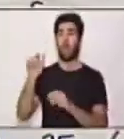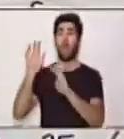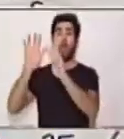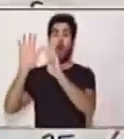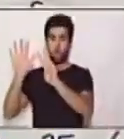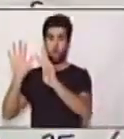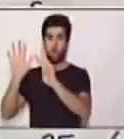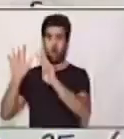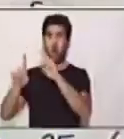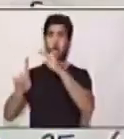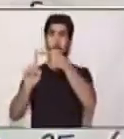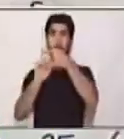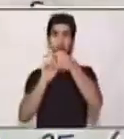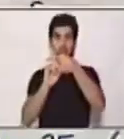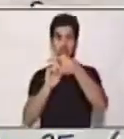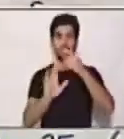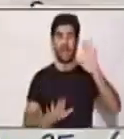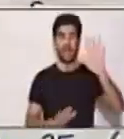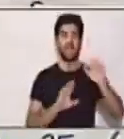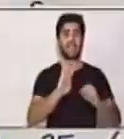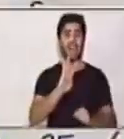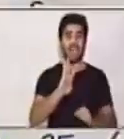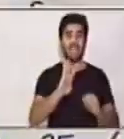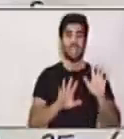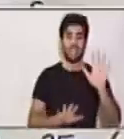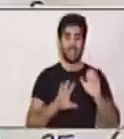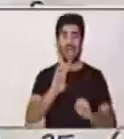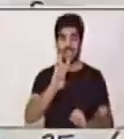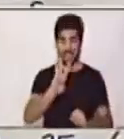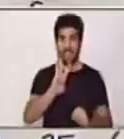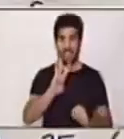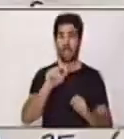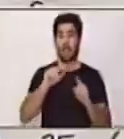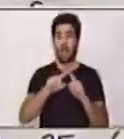8 más 13, 21.